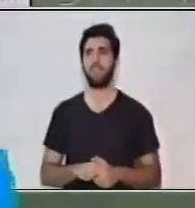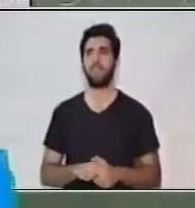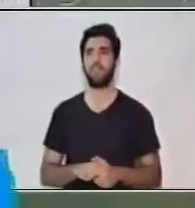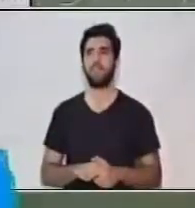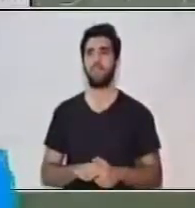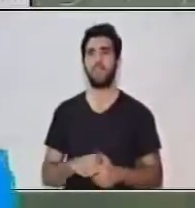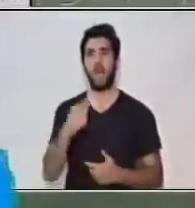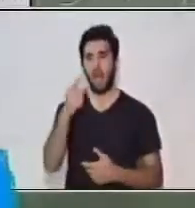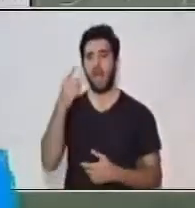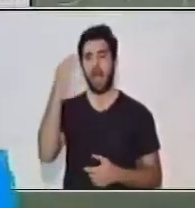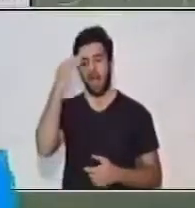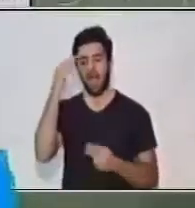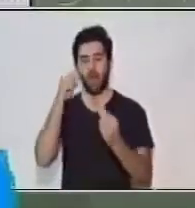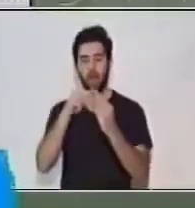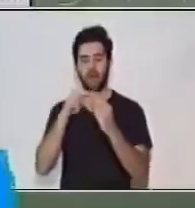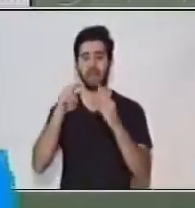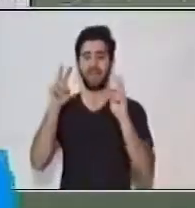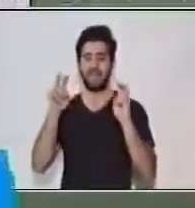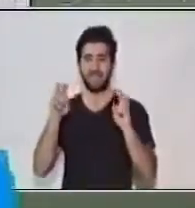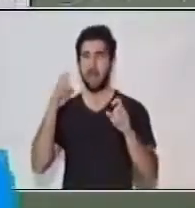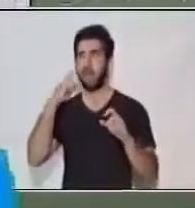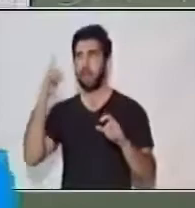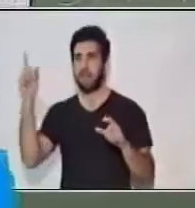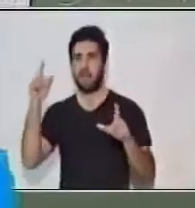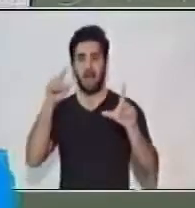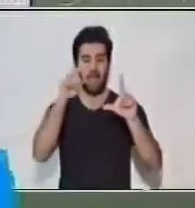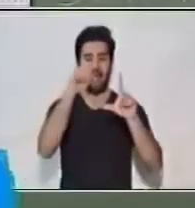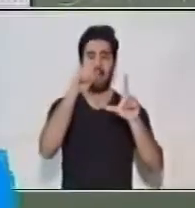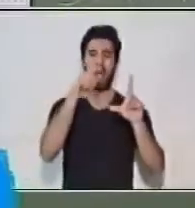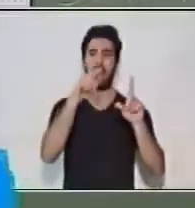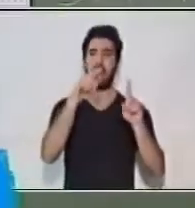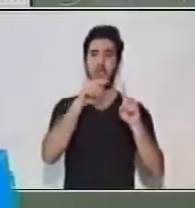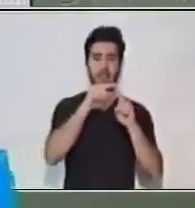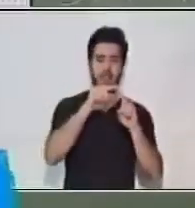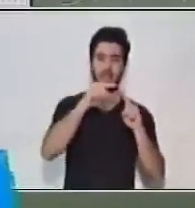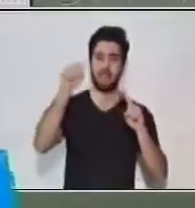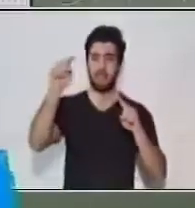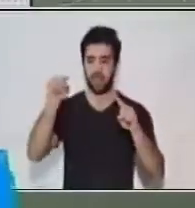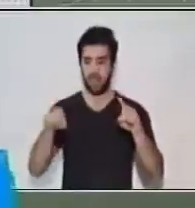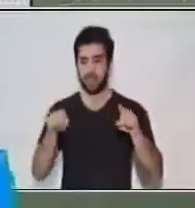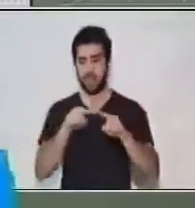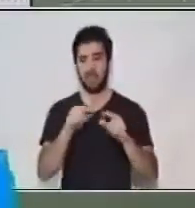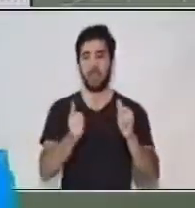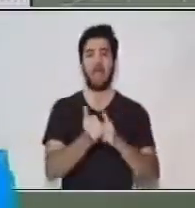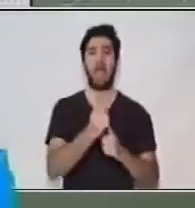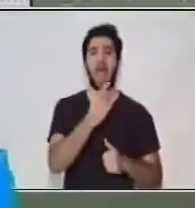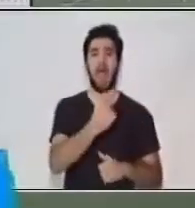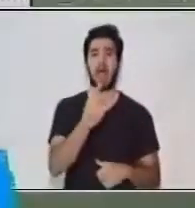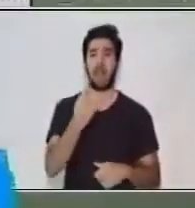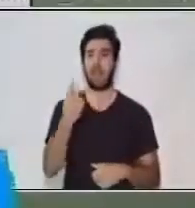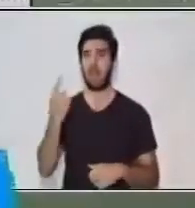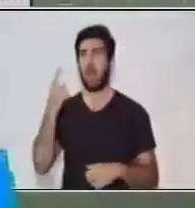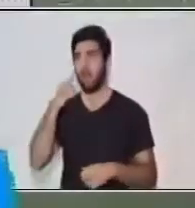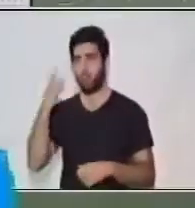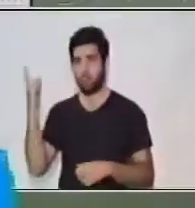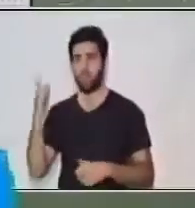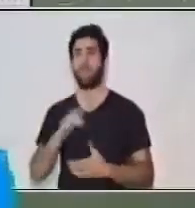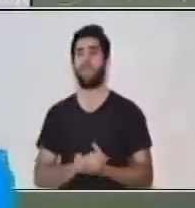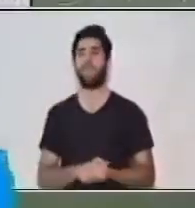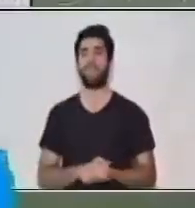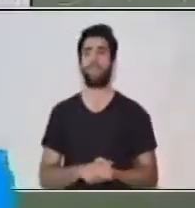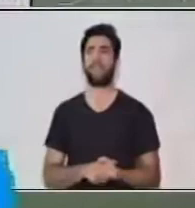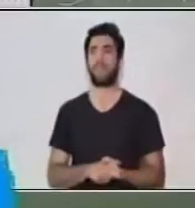los conocimientos en trigonometría. Entonces, primero vamos a nombrar cada uno de nuestros vectores. Como es el primer vector, este se va a